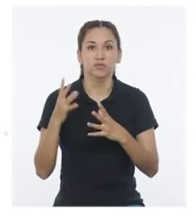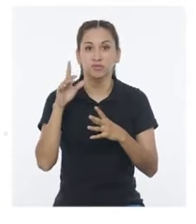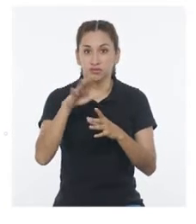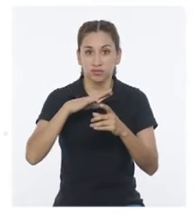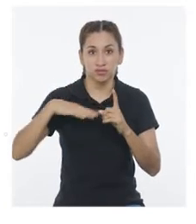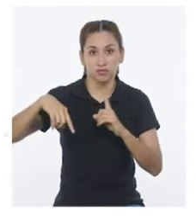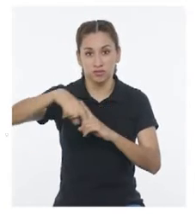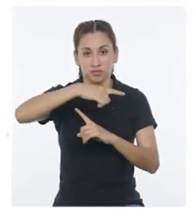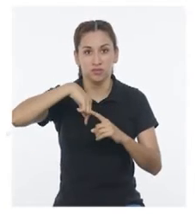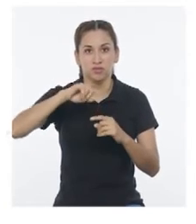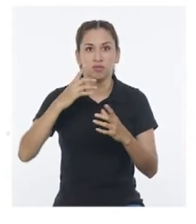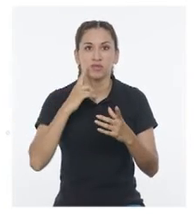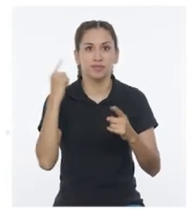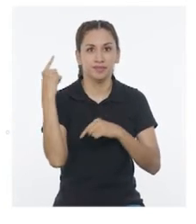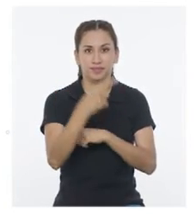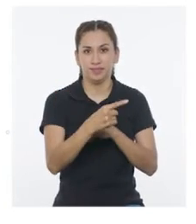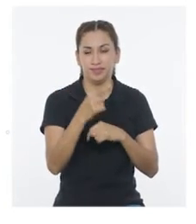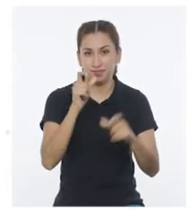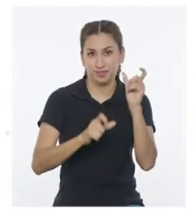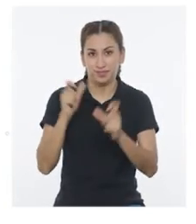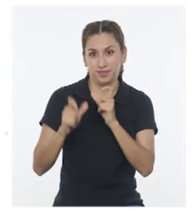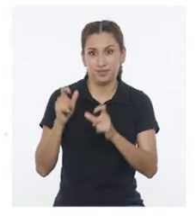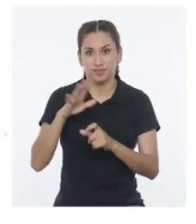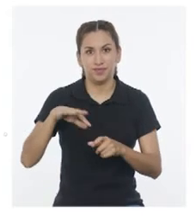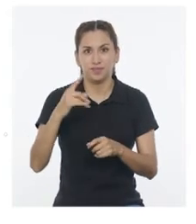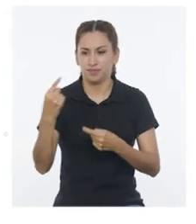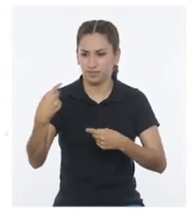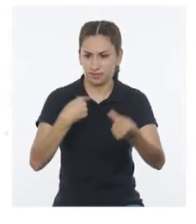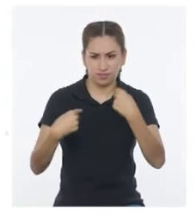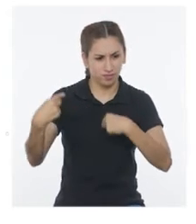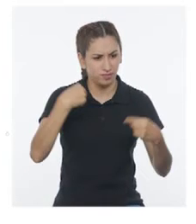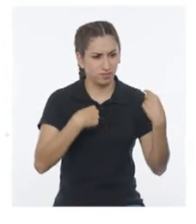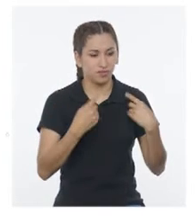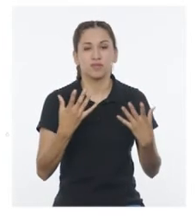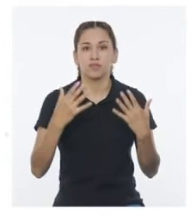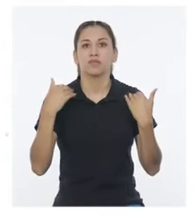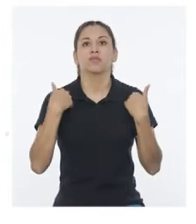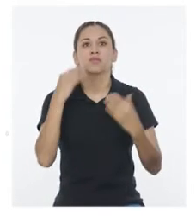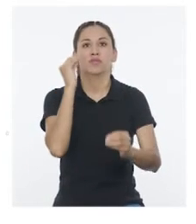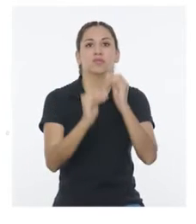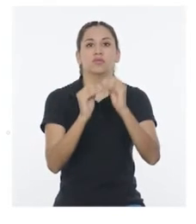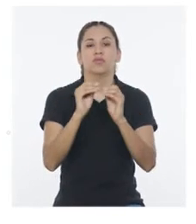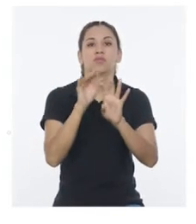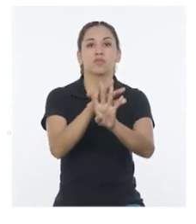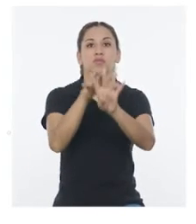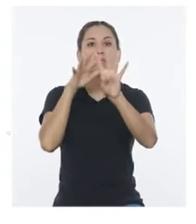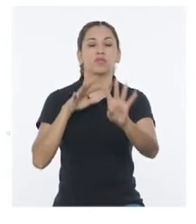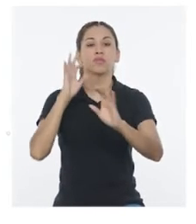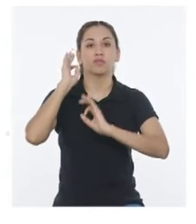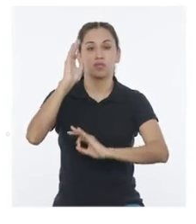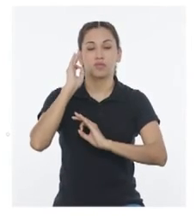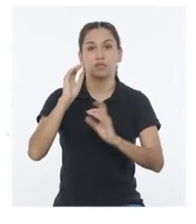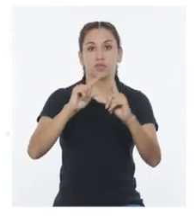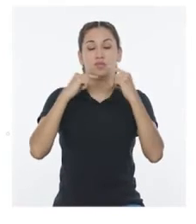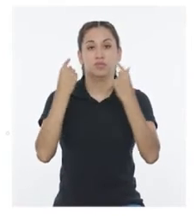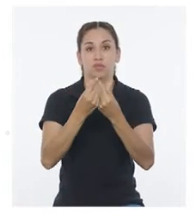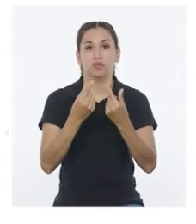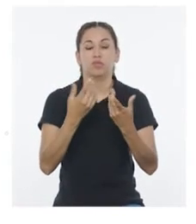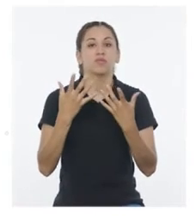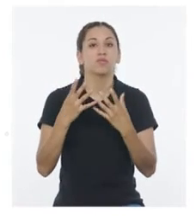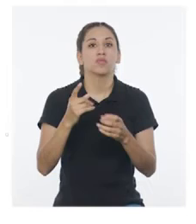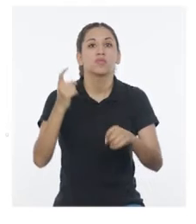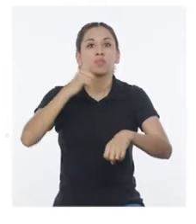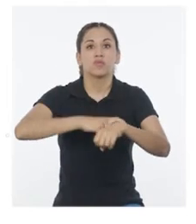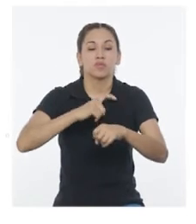gravedad. Las rondas recibían las denuncias de los pobladores, las cuales se trataban y resolvían en asambleas.